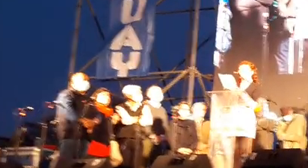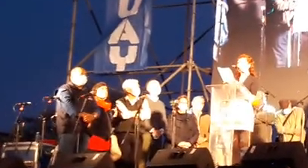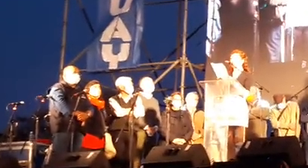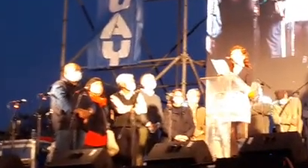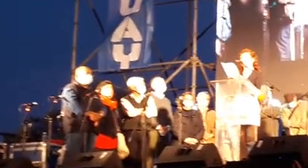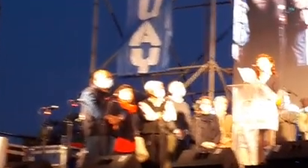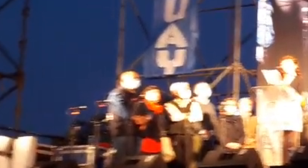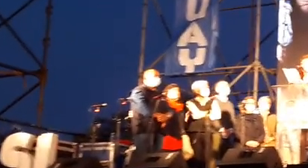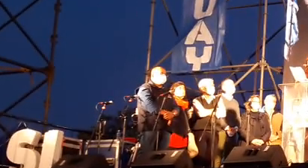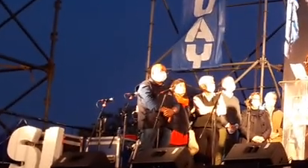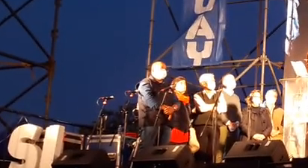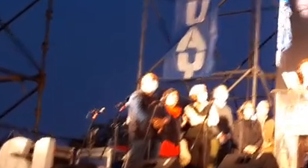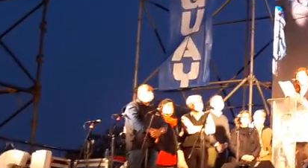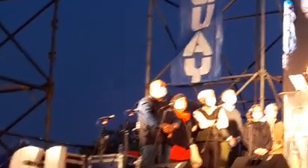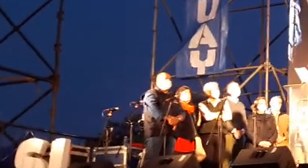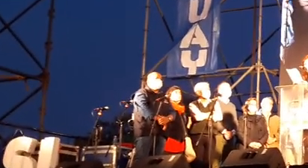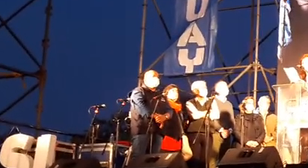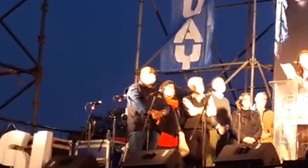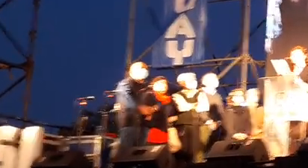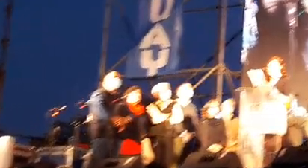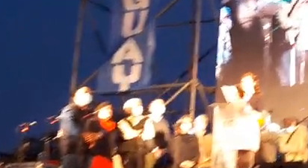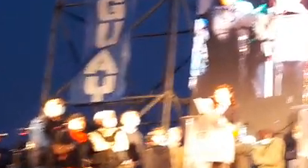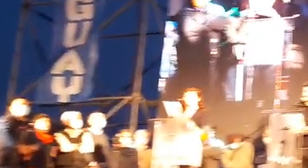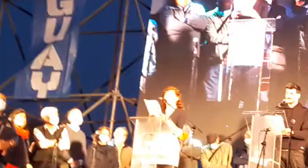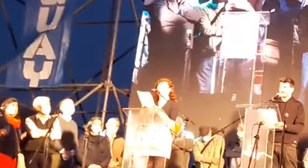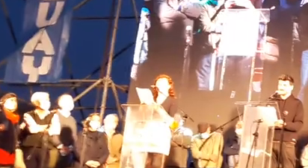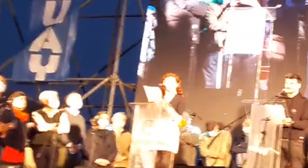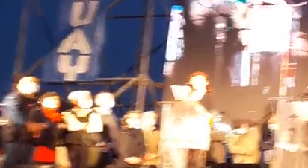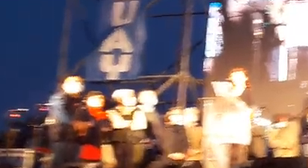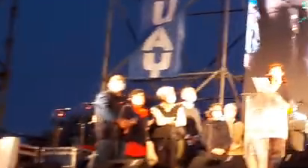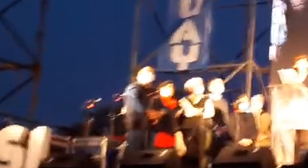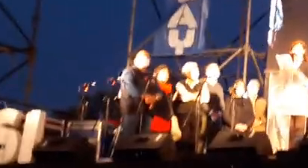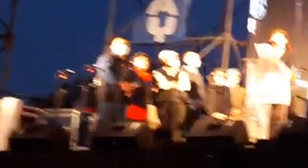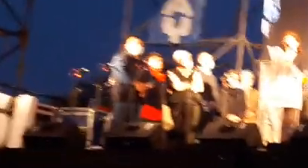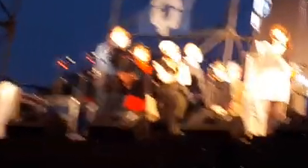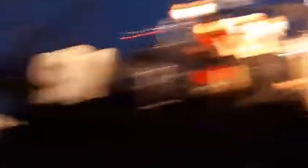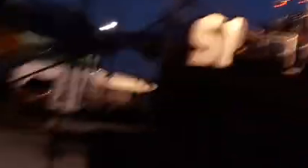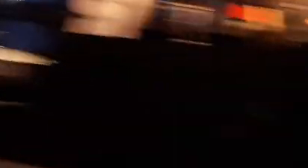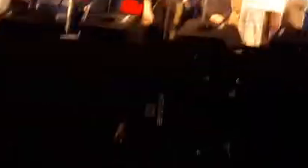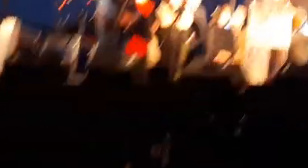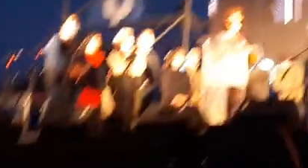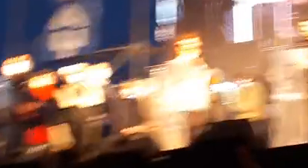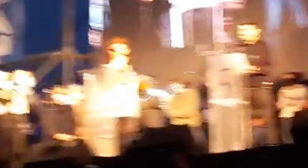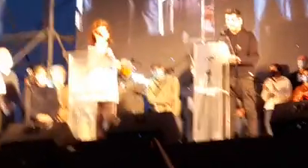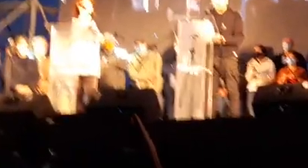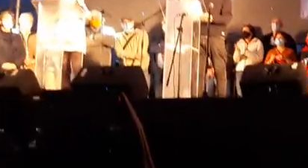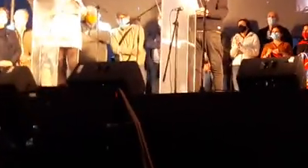que en ningún país del mundo, con gobiernos ideológicos de todo tipo, se hizo esto.